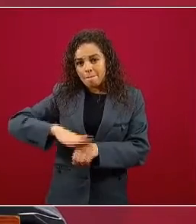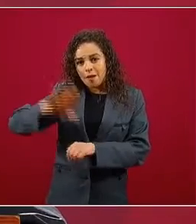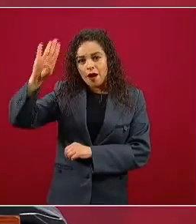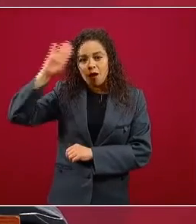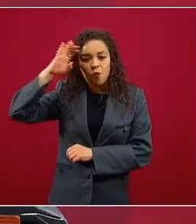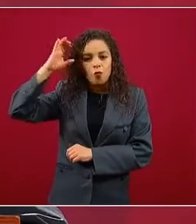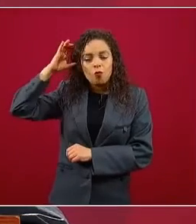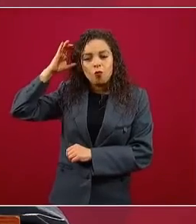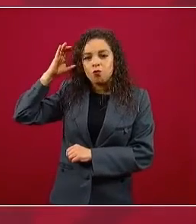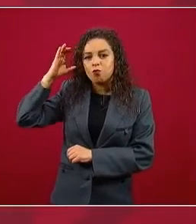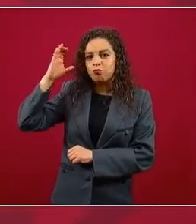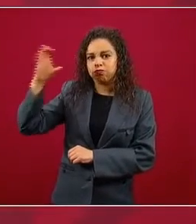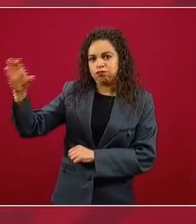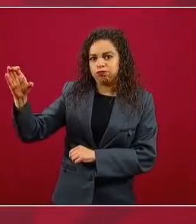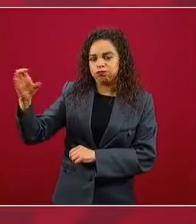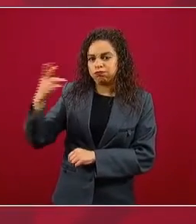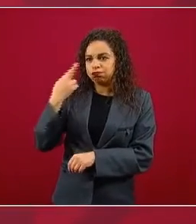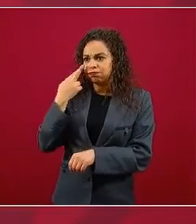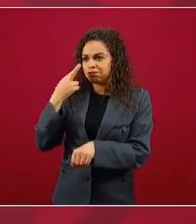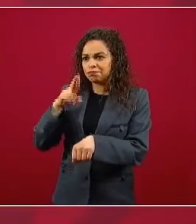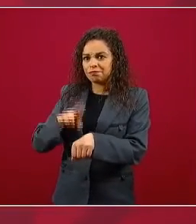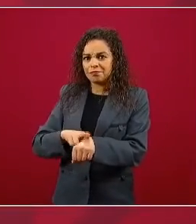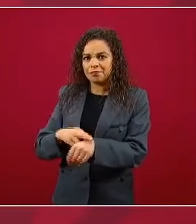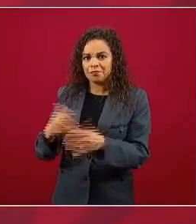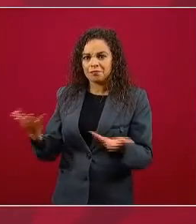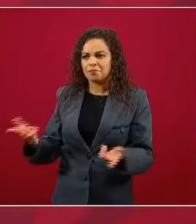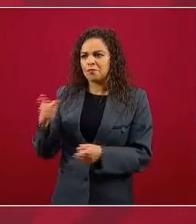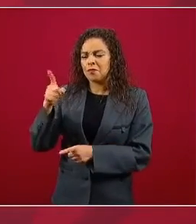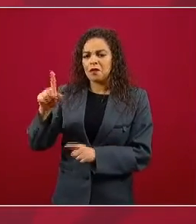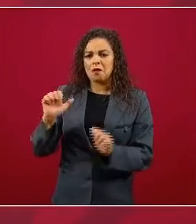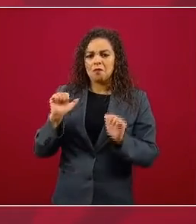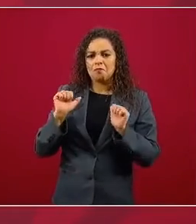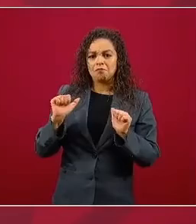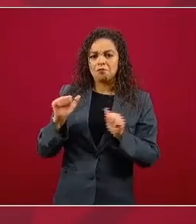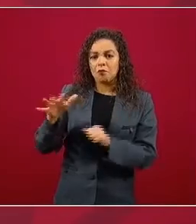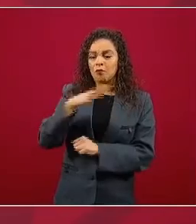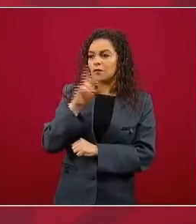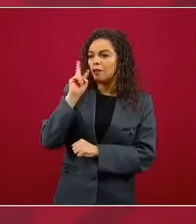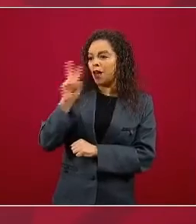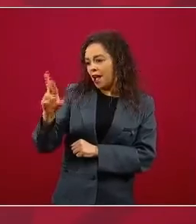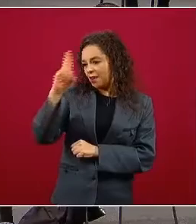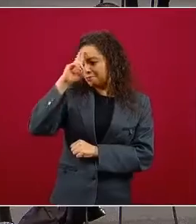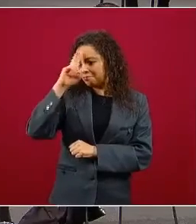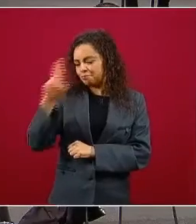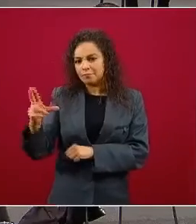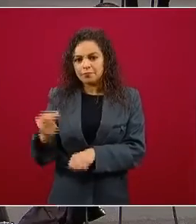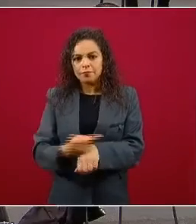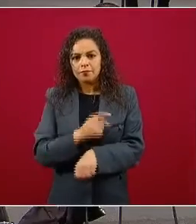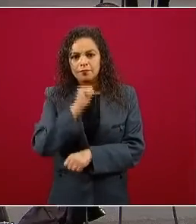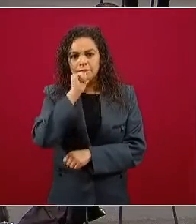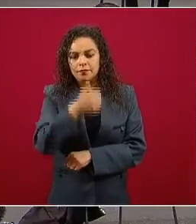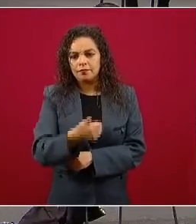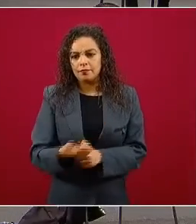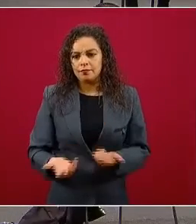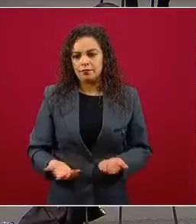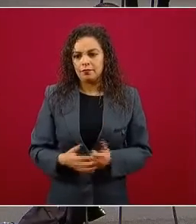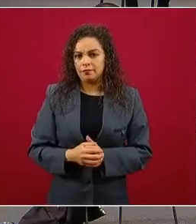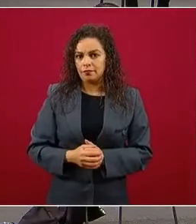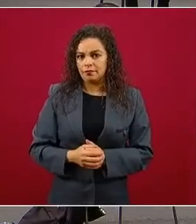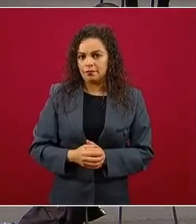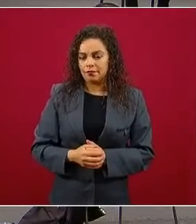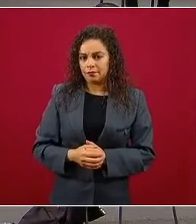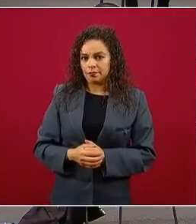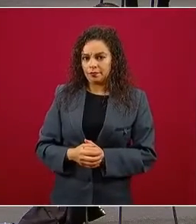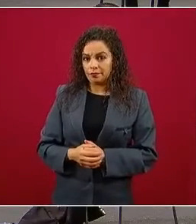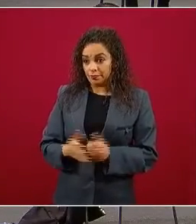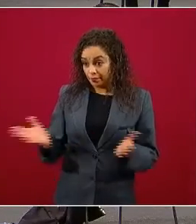siquiera perdían su respetabilidad, hasta se les decía a los hijos: estudia para